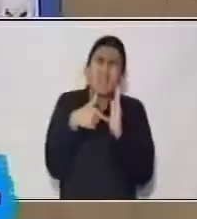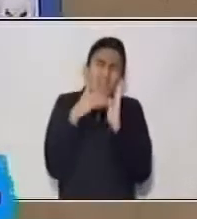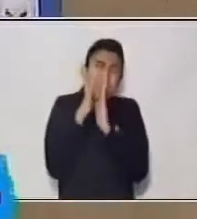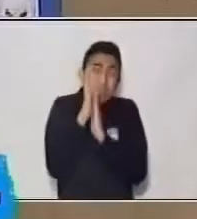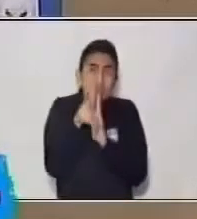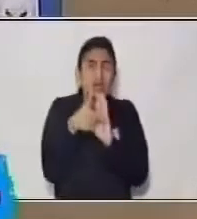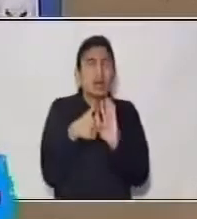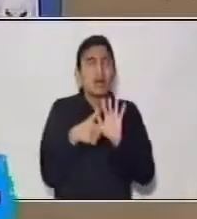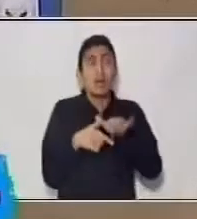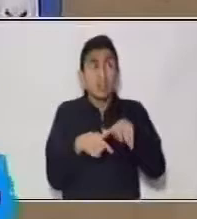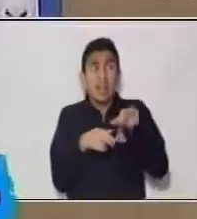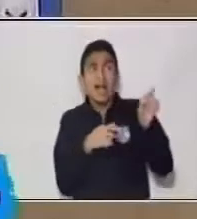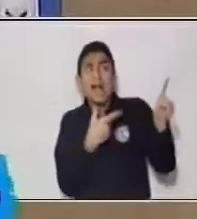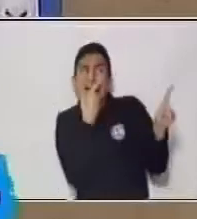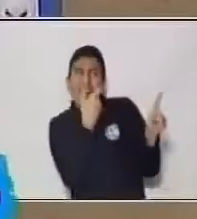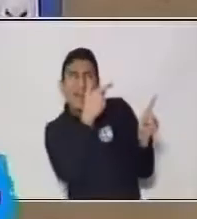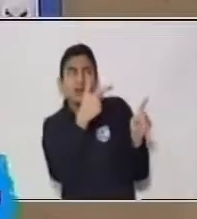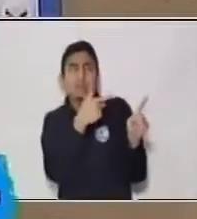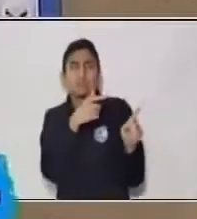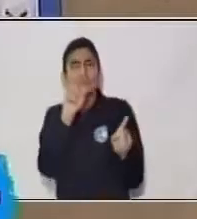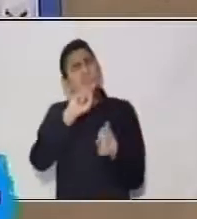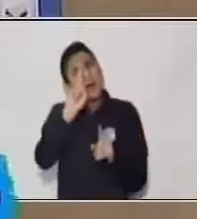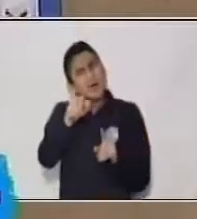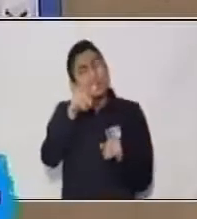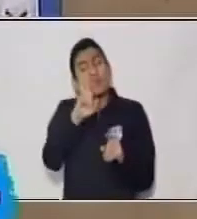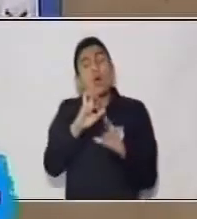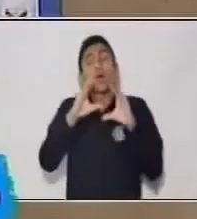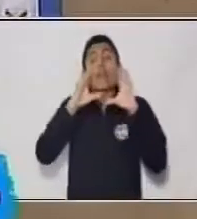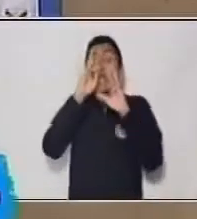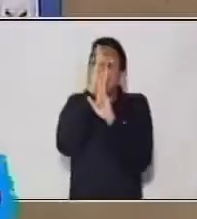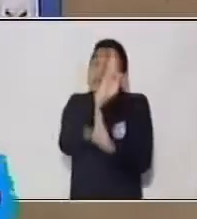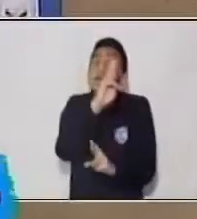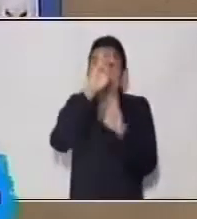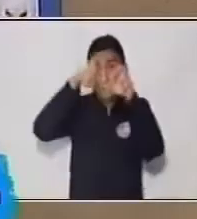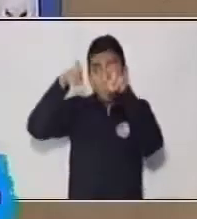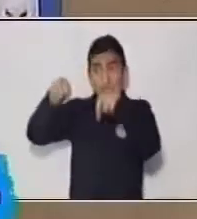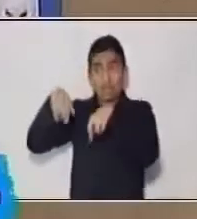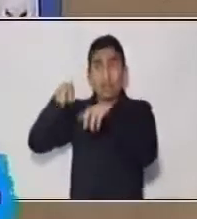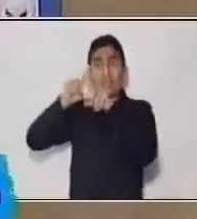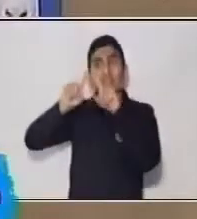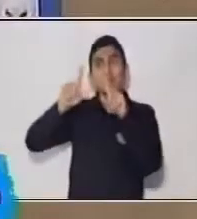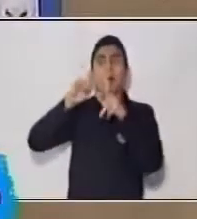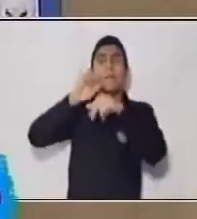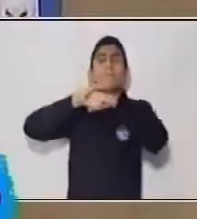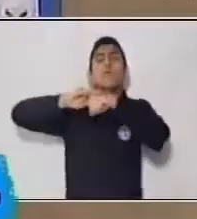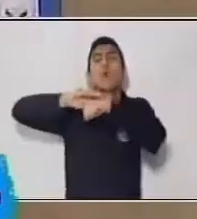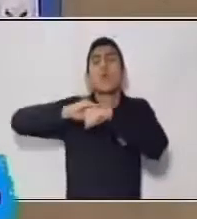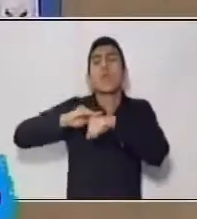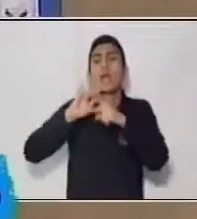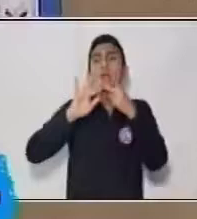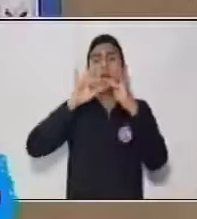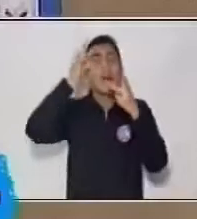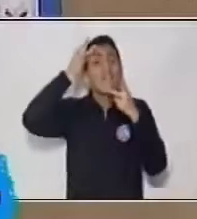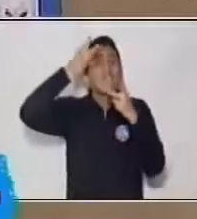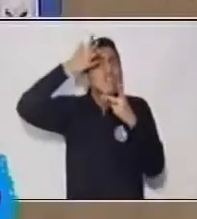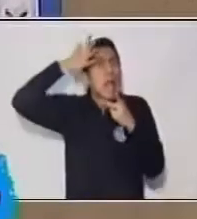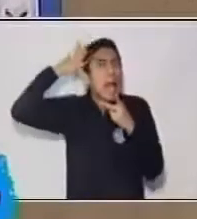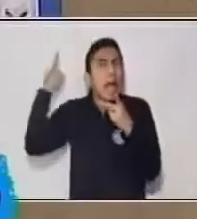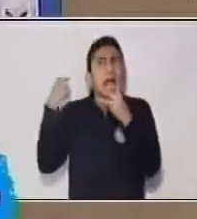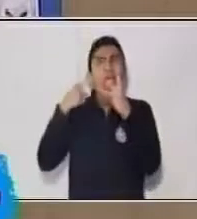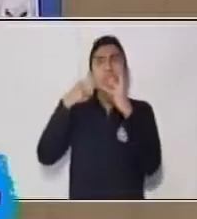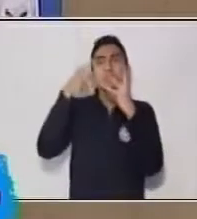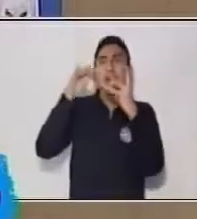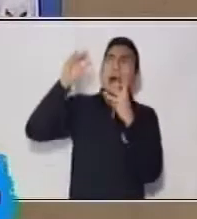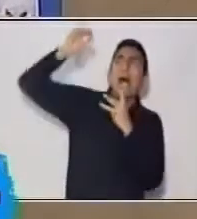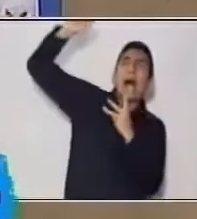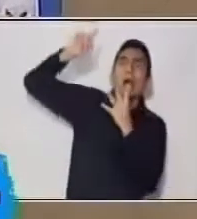vamos a quitar ese problema, sino que vamos a ser más tolerantes con las personas que son diferentes, como era la